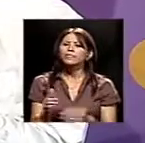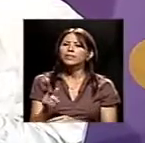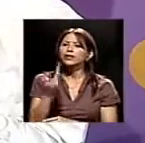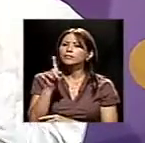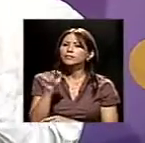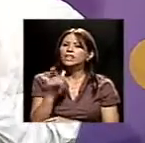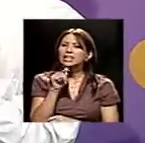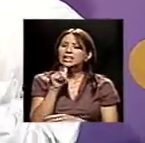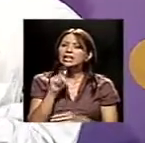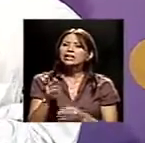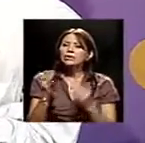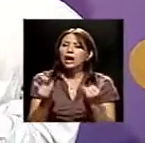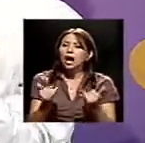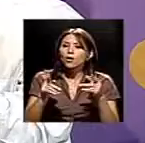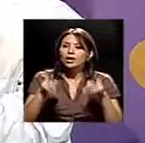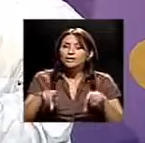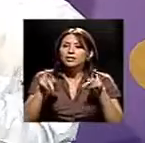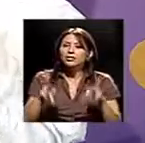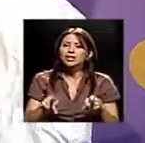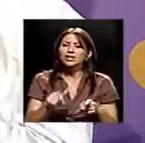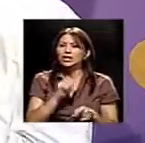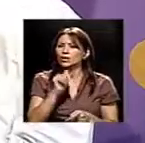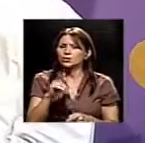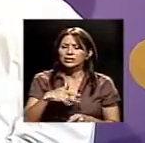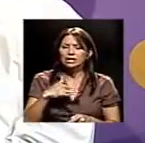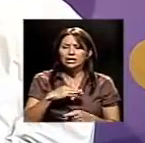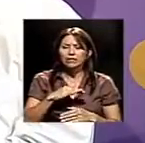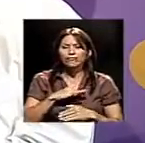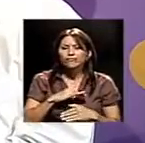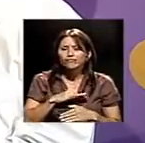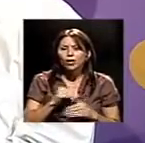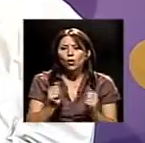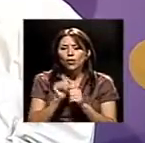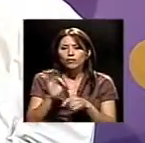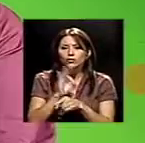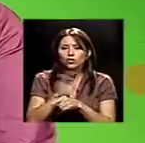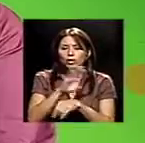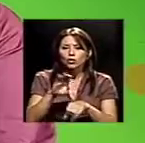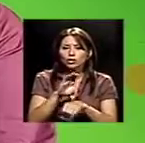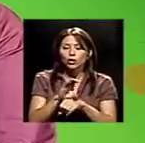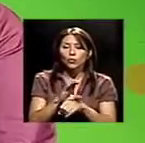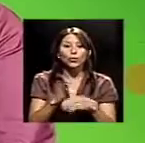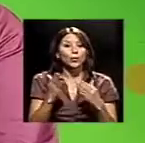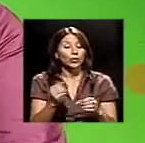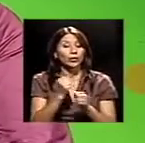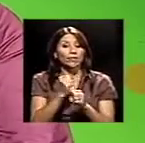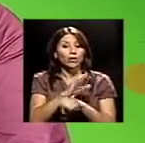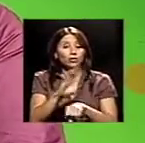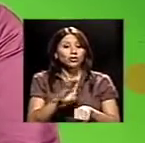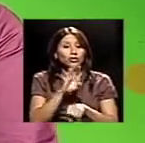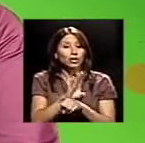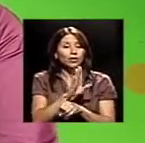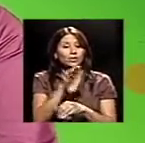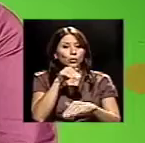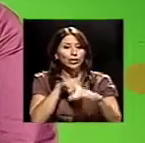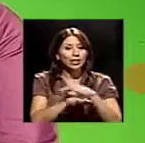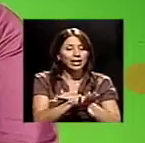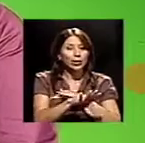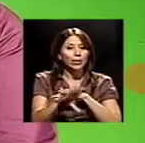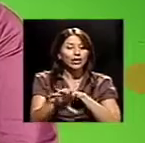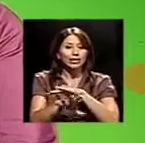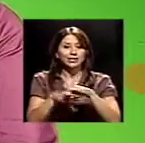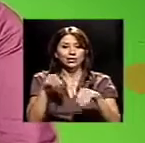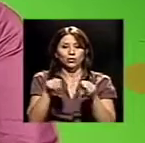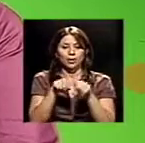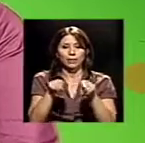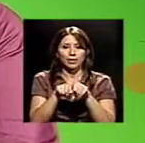ahora los que están en descontento con la función del Consejo? Bueno, en el ejercicio de la rectoría del Consejo ha sido a lo interno y a lo externo. Dentro de